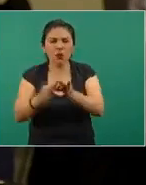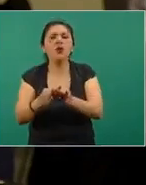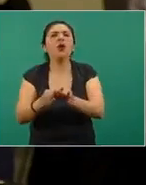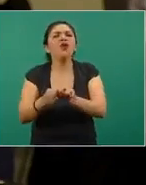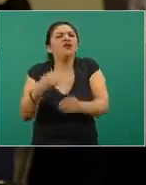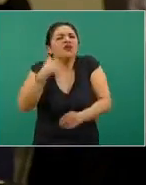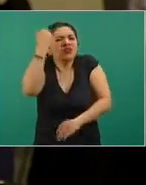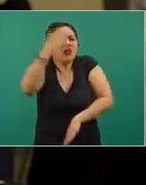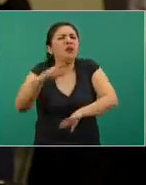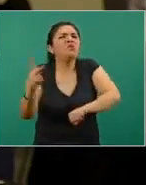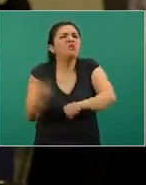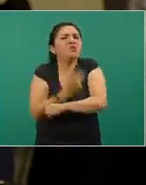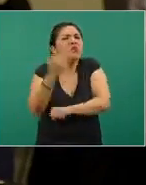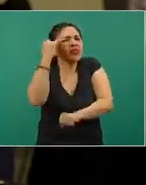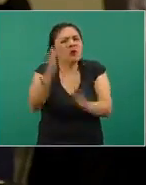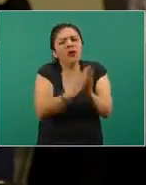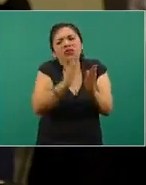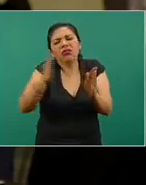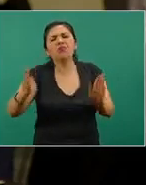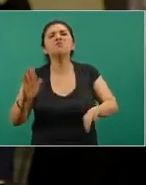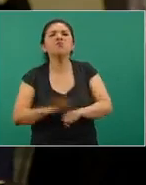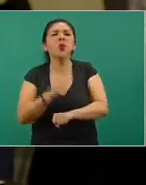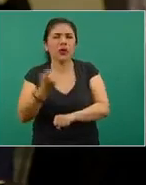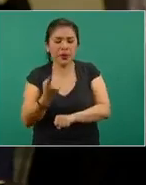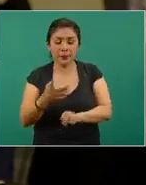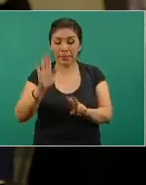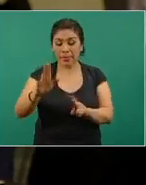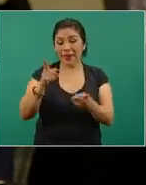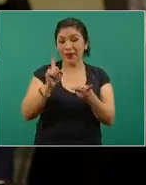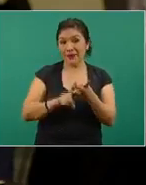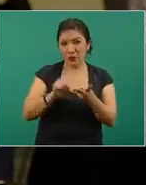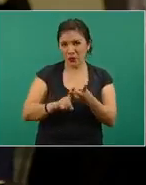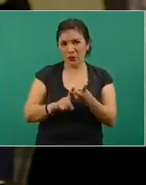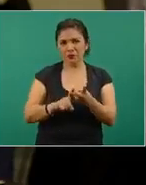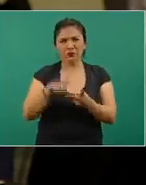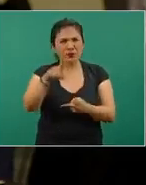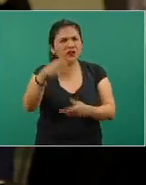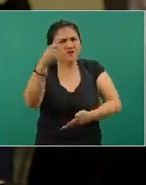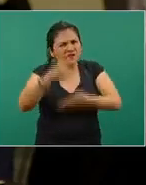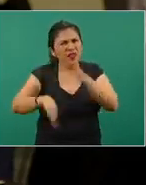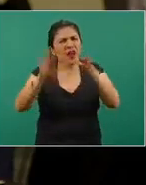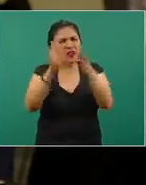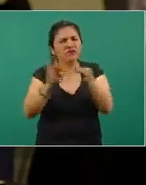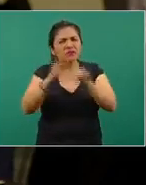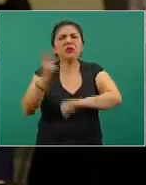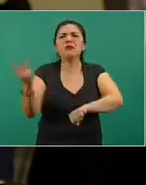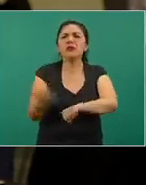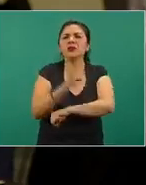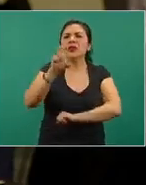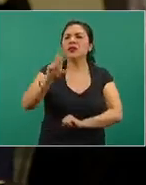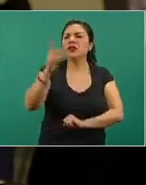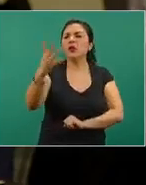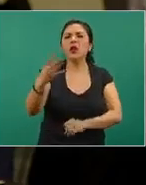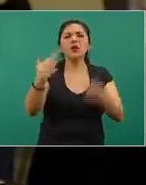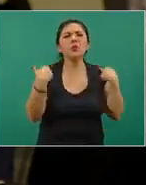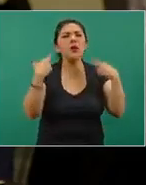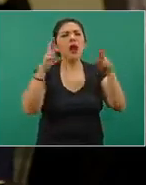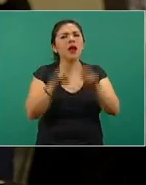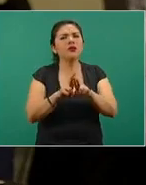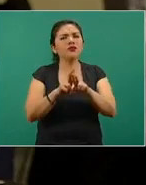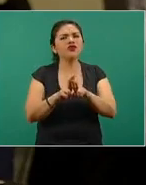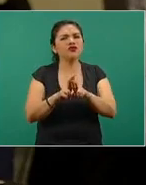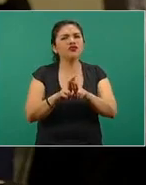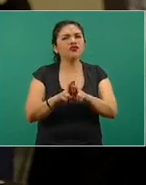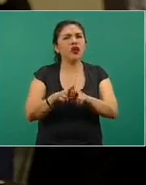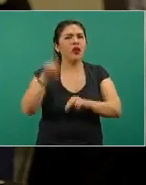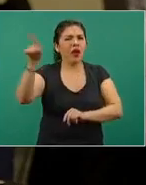retrasando. Una segunda cuestión, nada más, hasta donde entiendo no se ha explicado qué pasó con los 34 maestros de Campeche, o bueno, de educativos